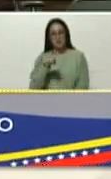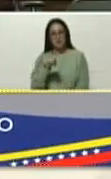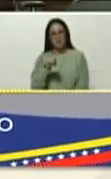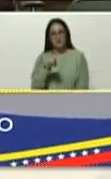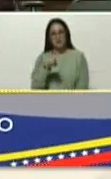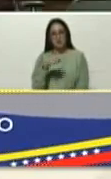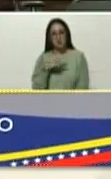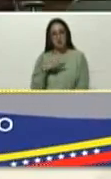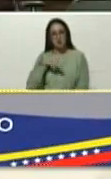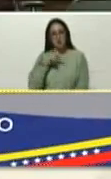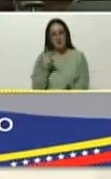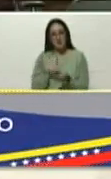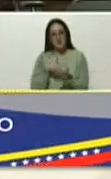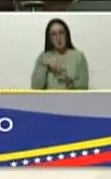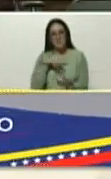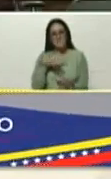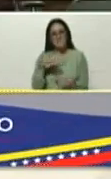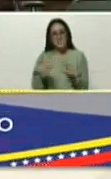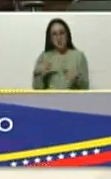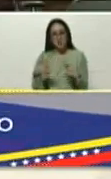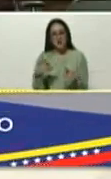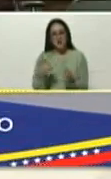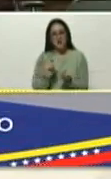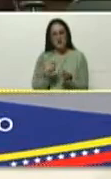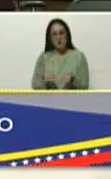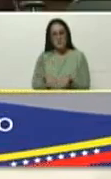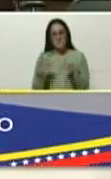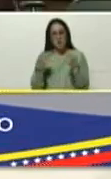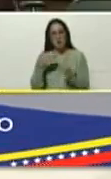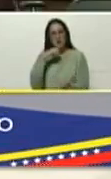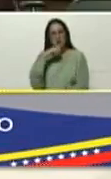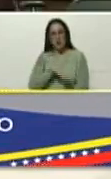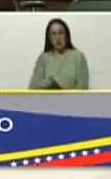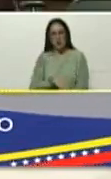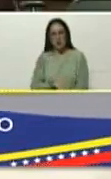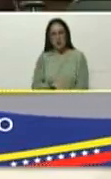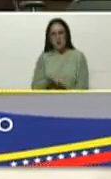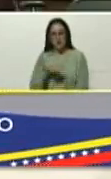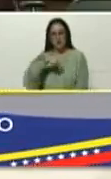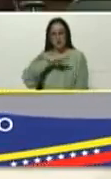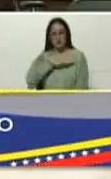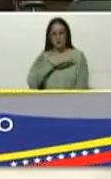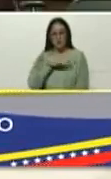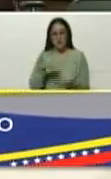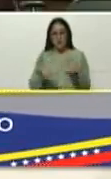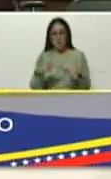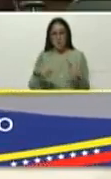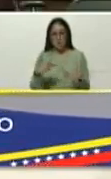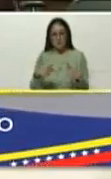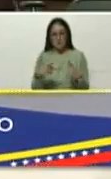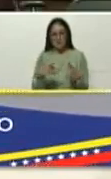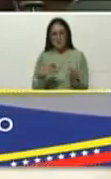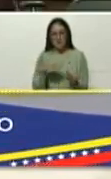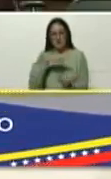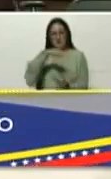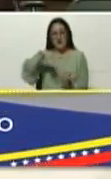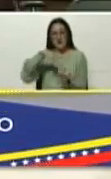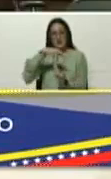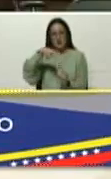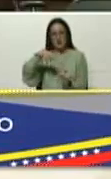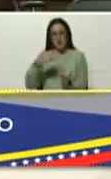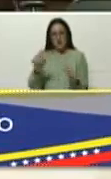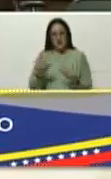Nosotros venimos de un proceso que fue una ruptura histórica. Nuestro proceso es un proceso revolucionario, de